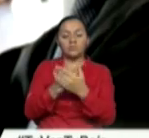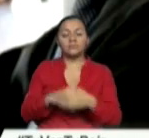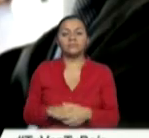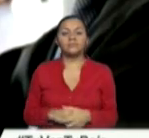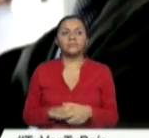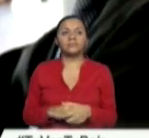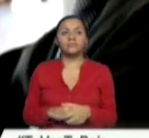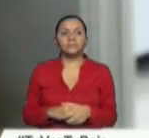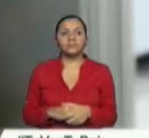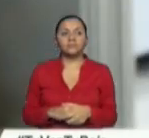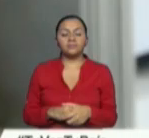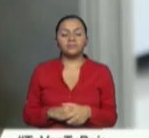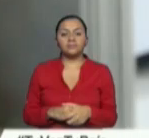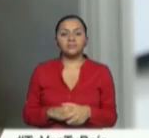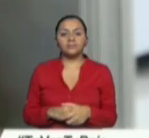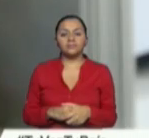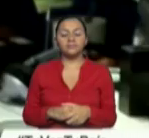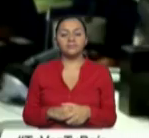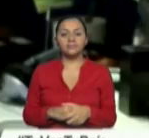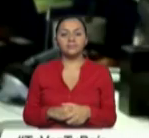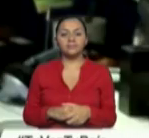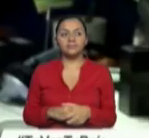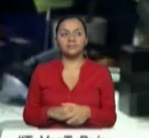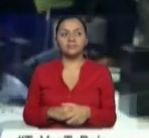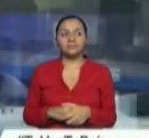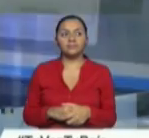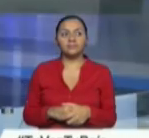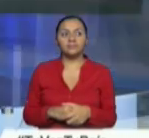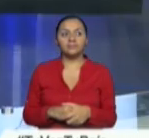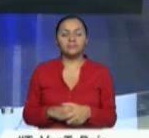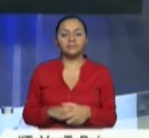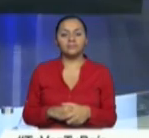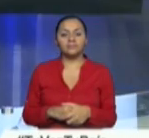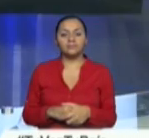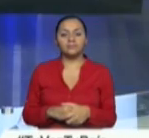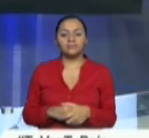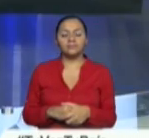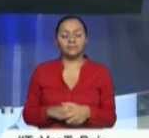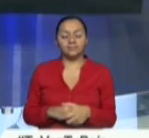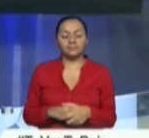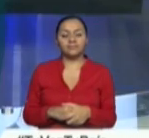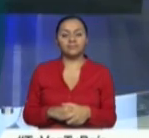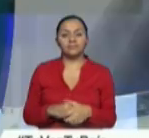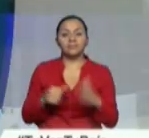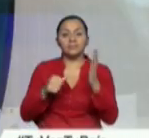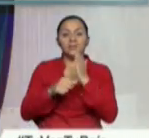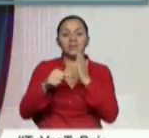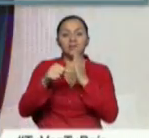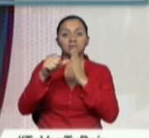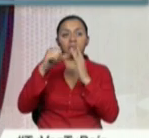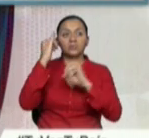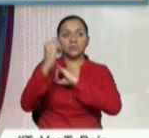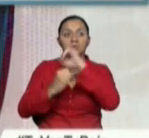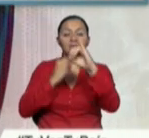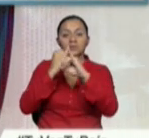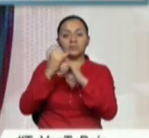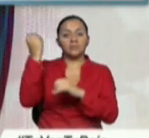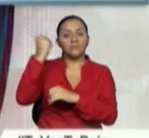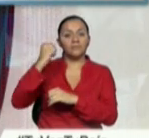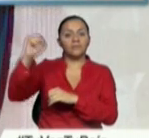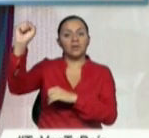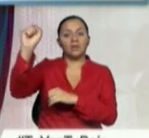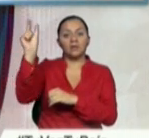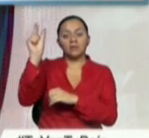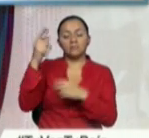entre otros Carolina Díaz noticiero ciudadano el canciller de Ecuador guillom long viajó a Viena